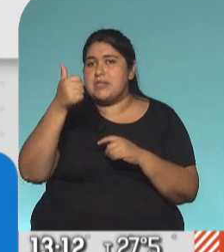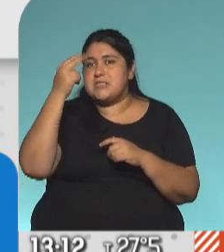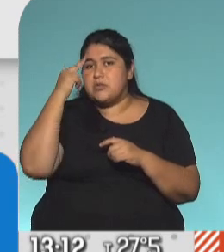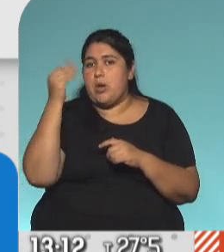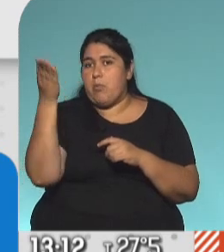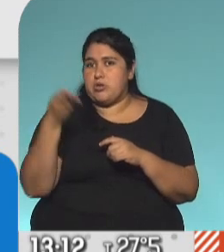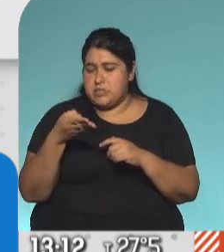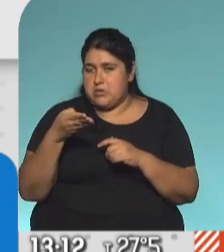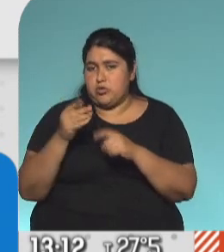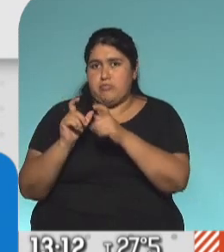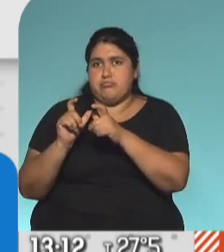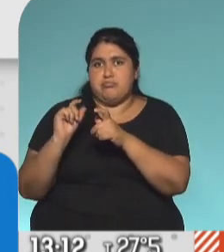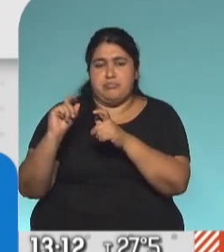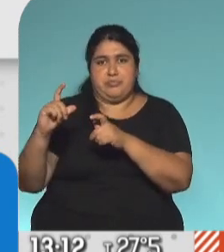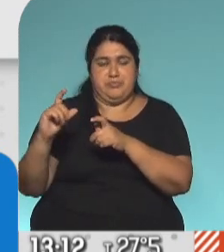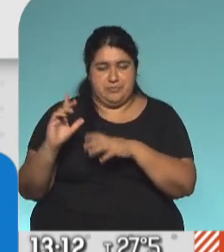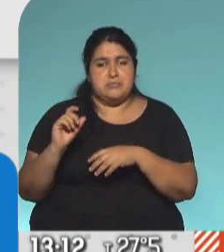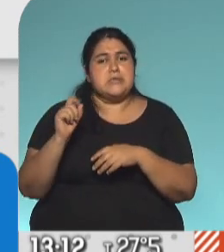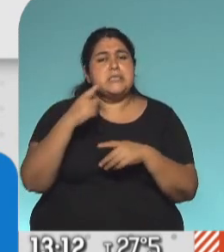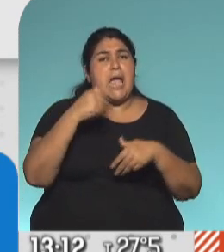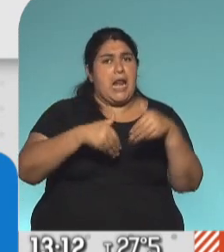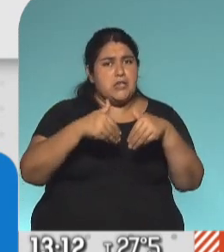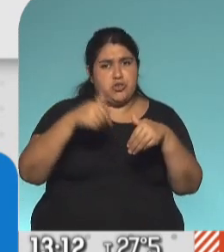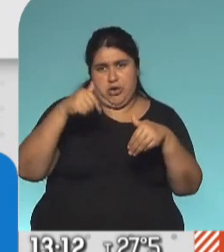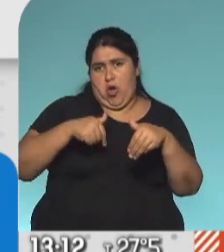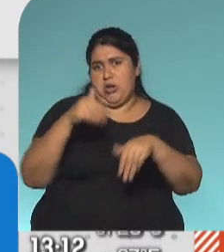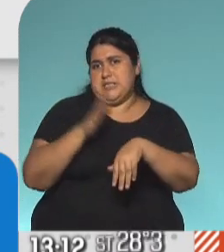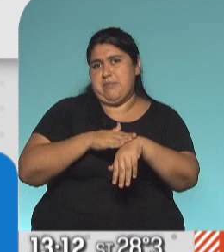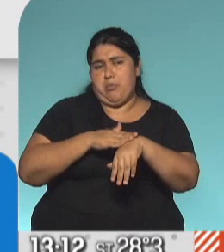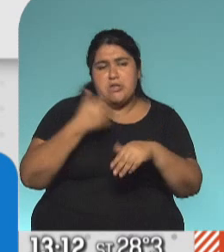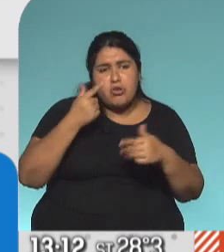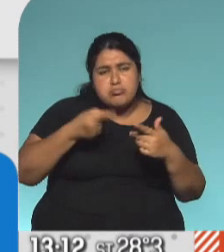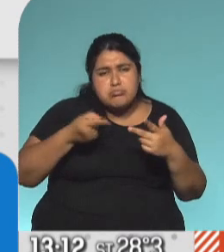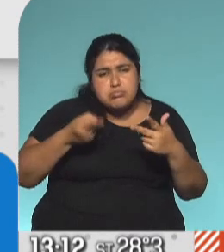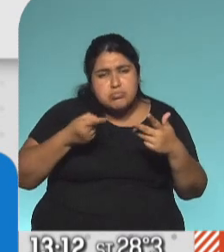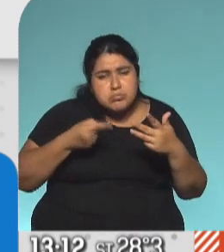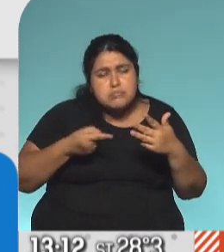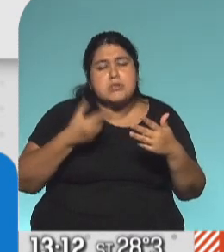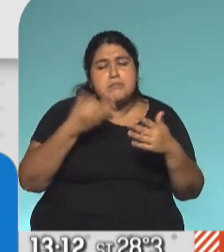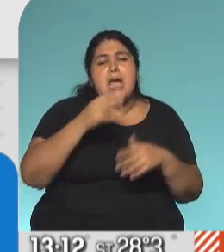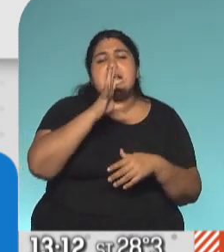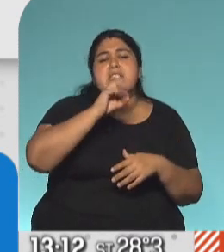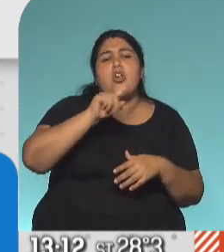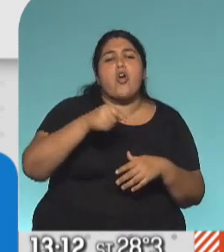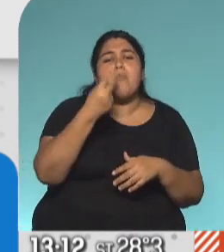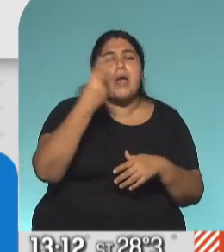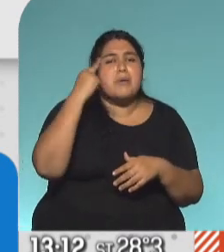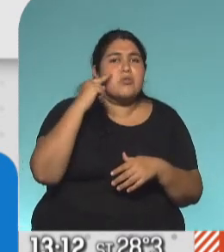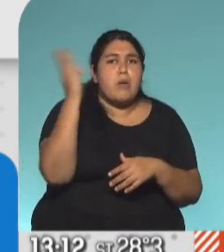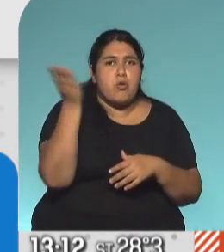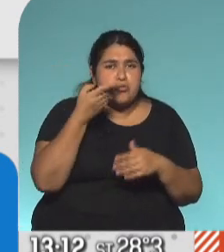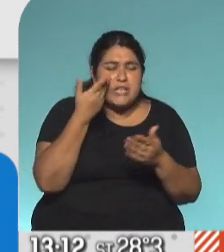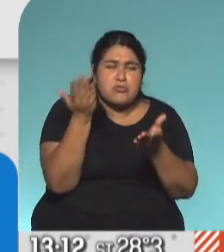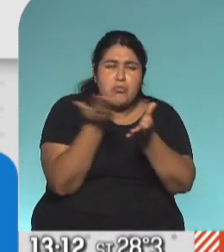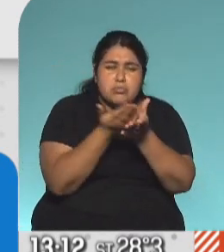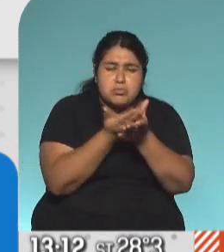15.69% de los votos. Una elección que se está definiendo en este momento porque sabemos que hay un 0.29 de las actas por